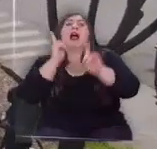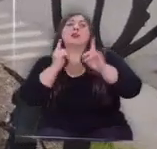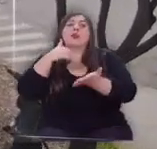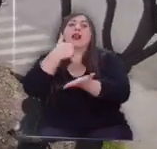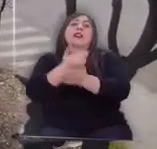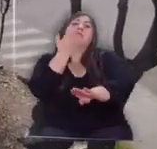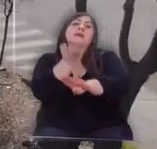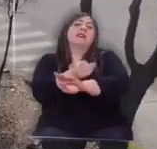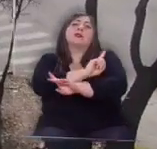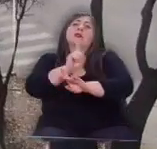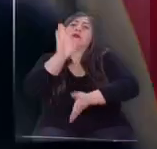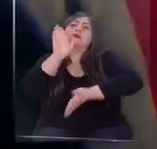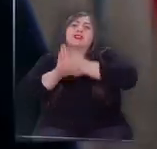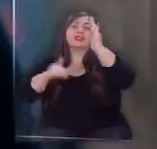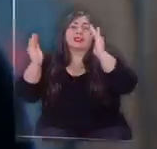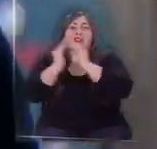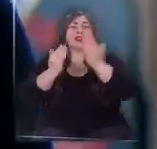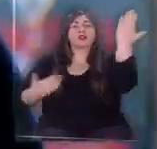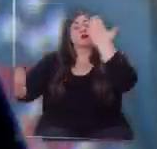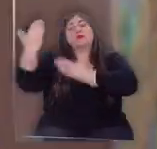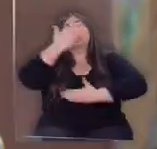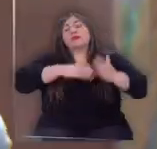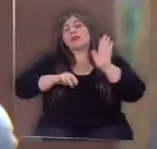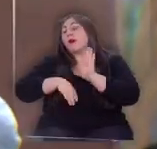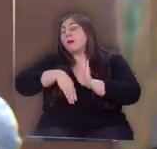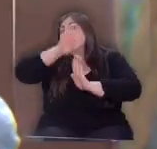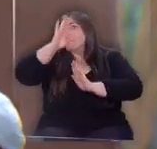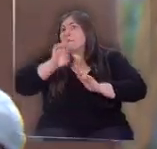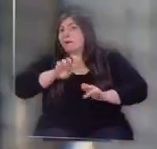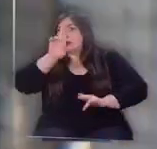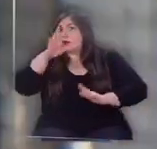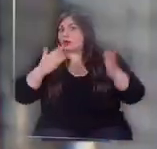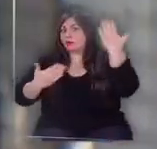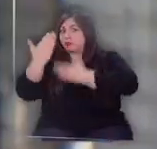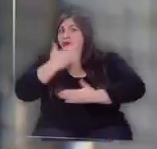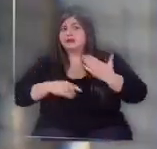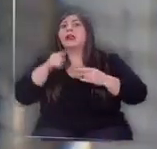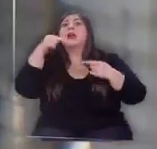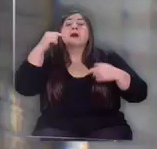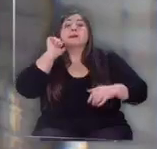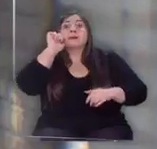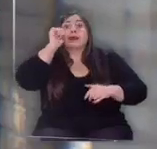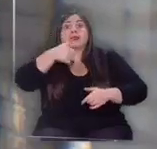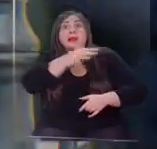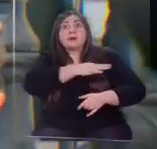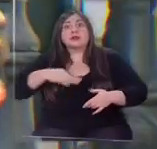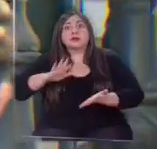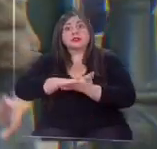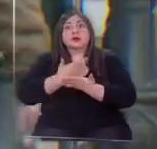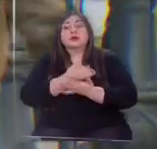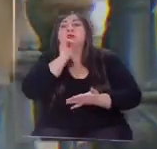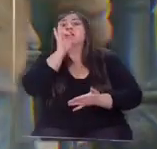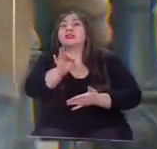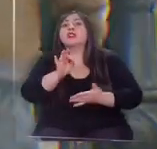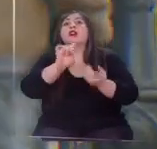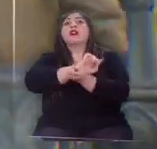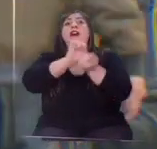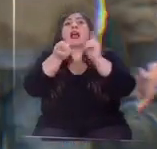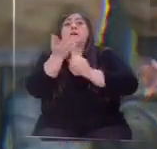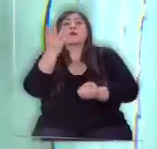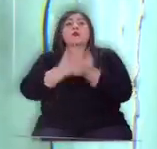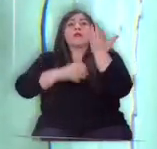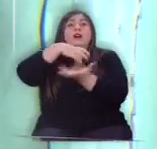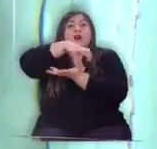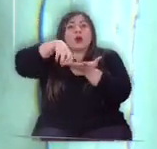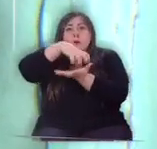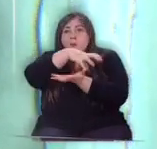y extremar las medidas de autocuidado. El ministro de Salud anunció que mañana se darán a conocer cambios y nuevas comunas en cuarentena.